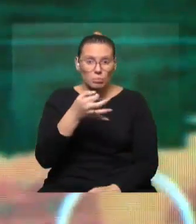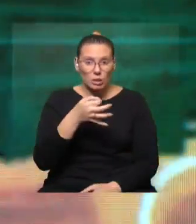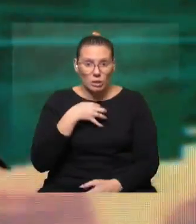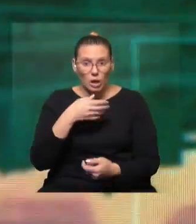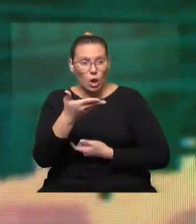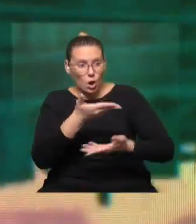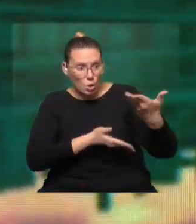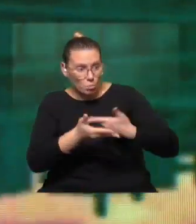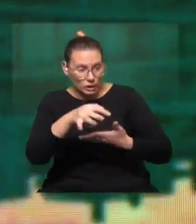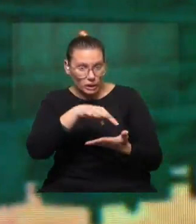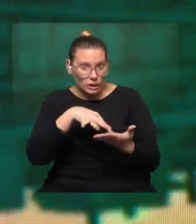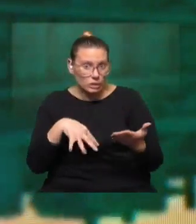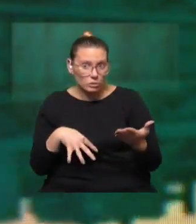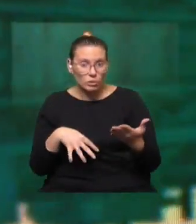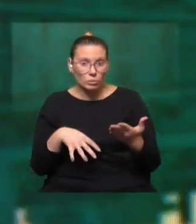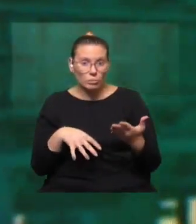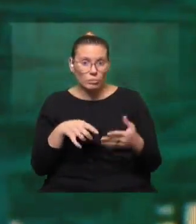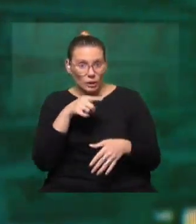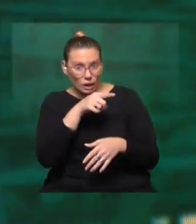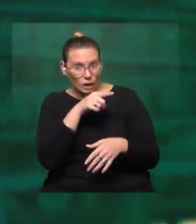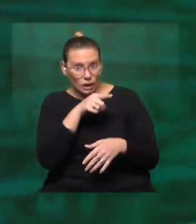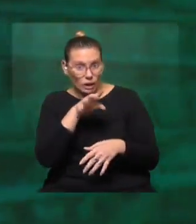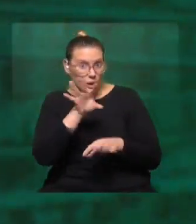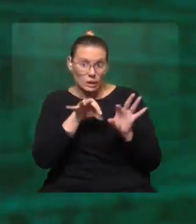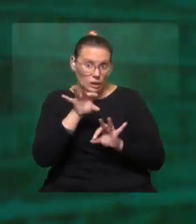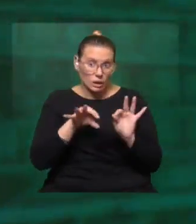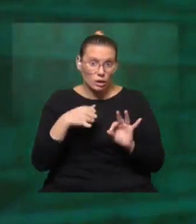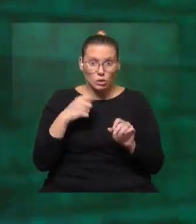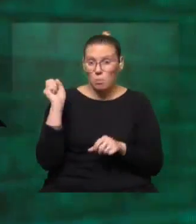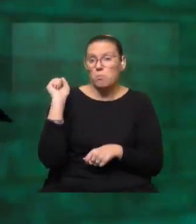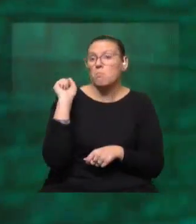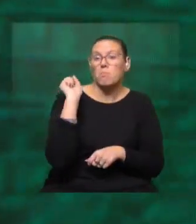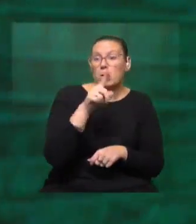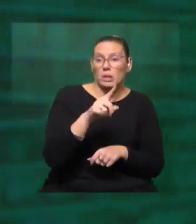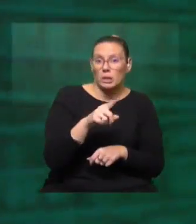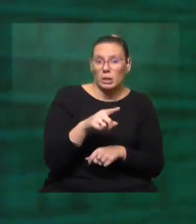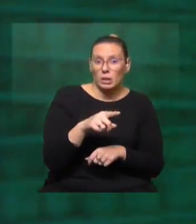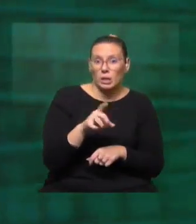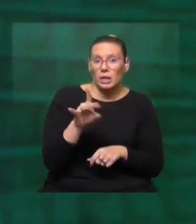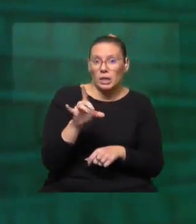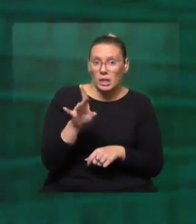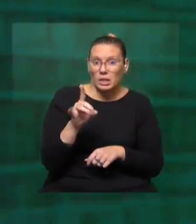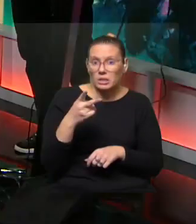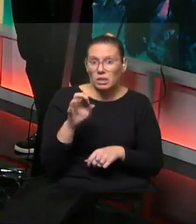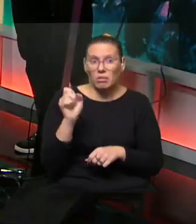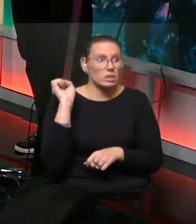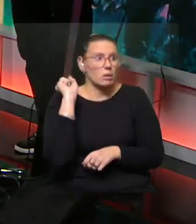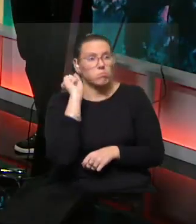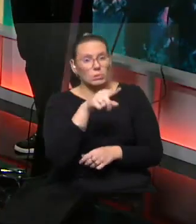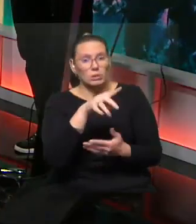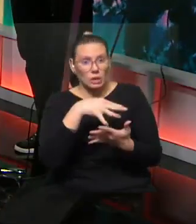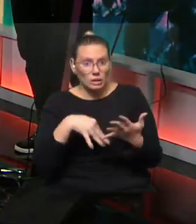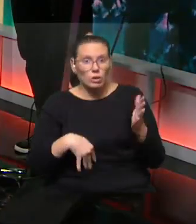comparto unos textos y él es el que elige digamos yo le mandé No sé unos 15 20 textos